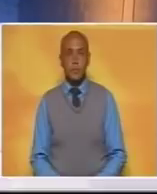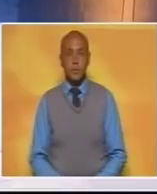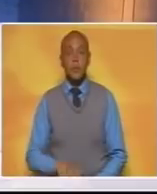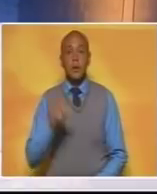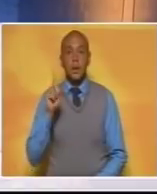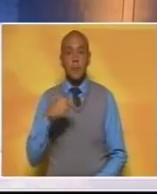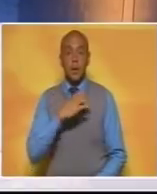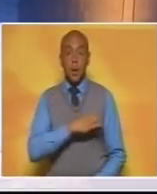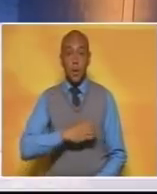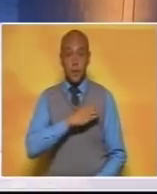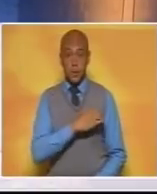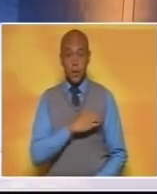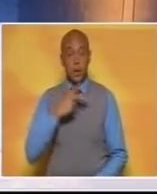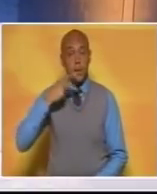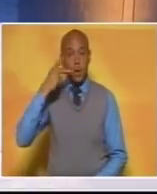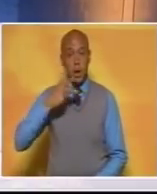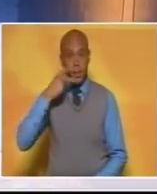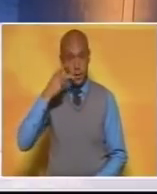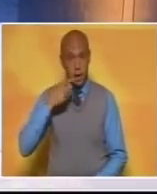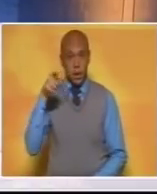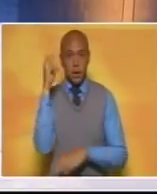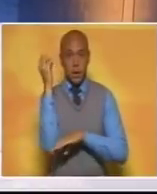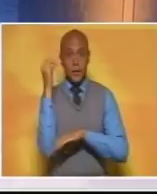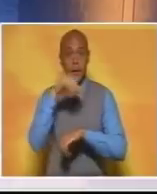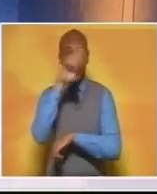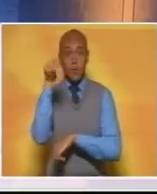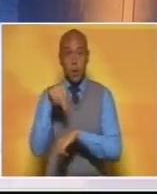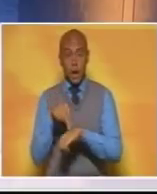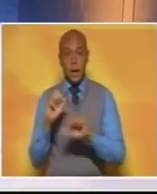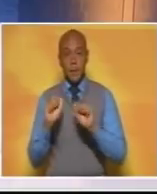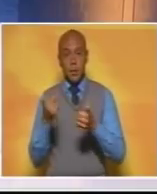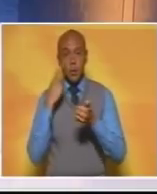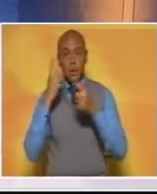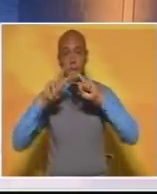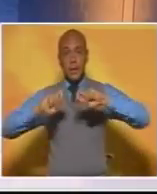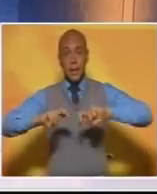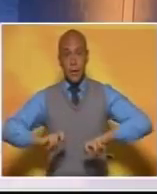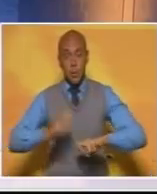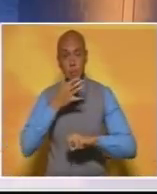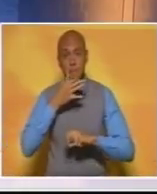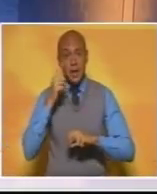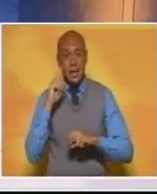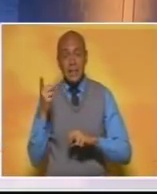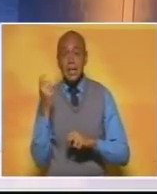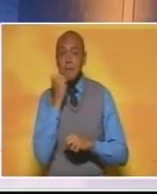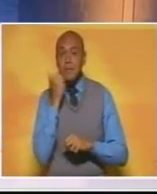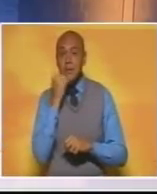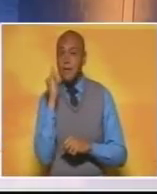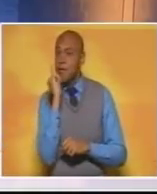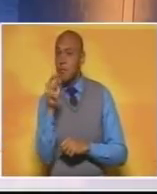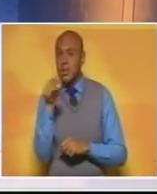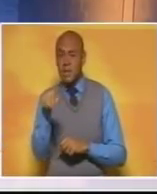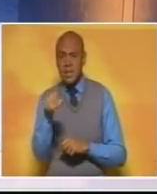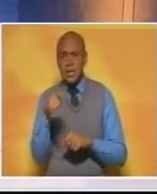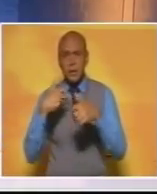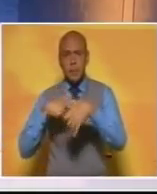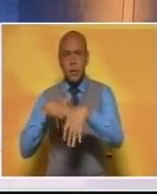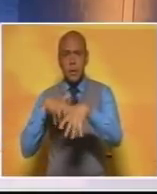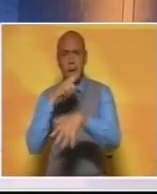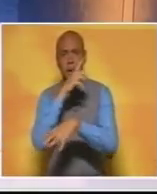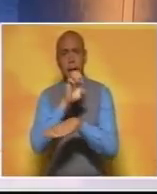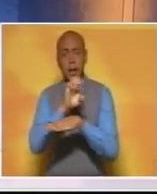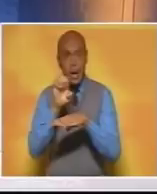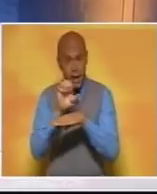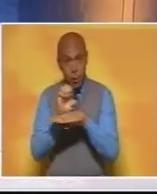La Comisión de Política Exterior de la Asamblea Nacional inició una investigación sobre denuncias de participación de venezolanos en las protestas que ocurren en